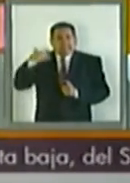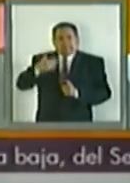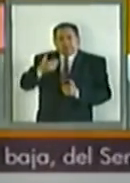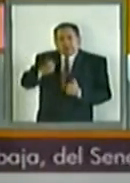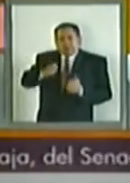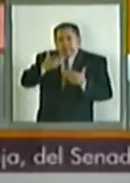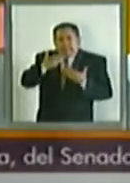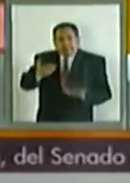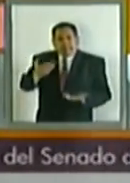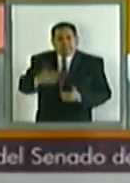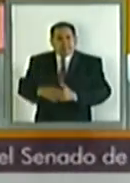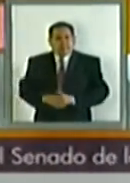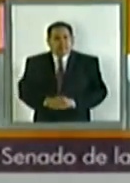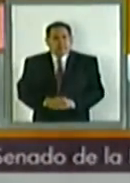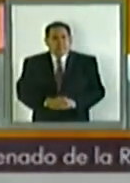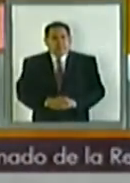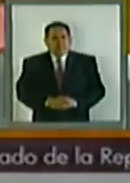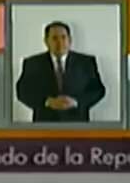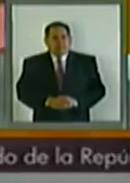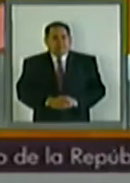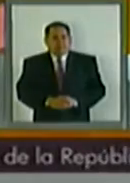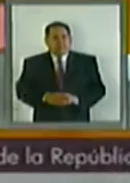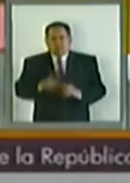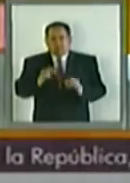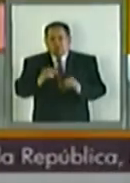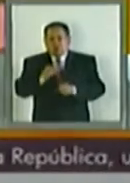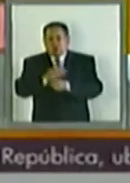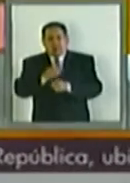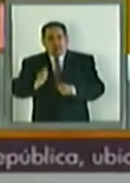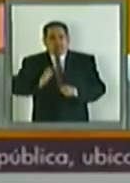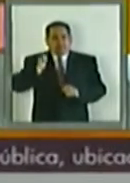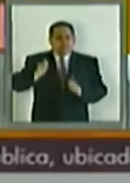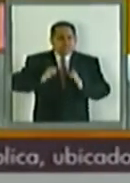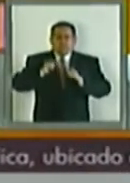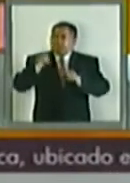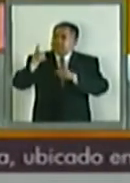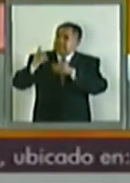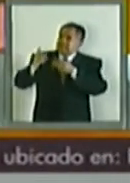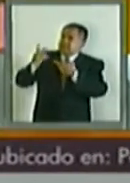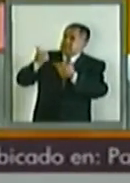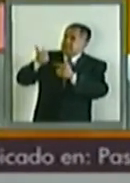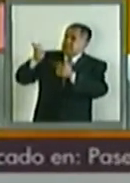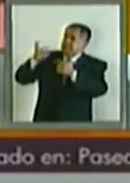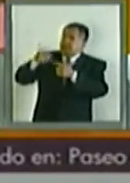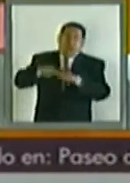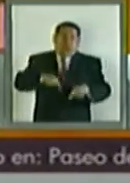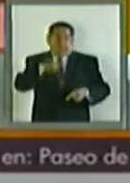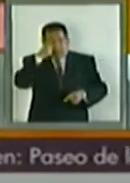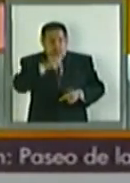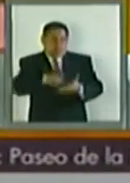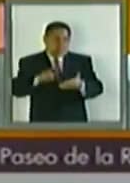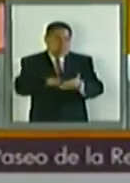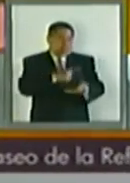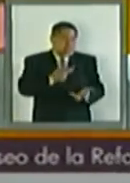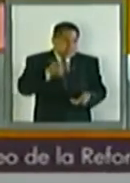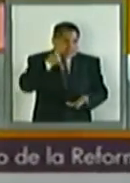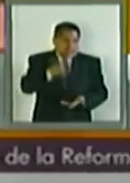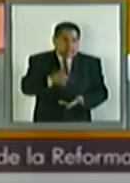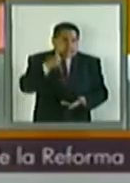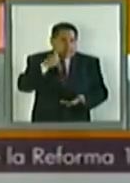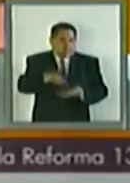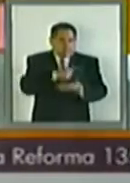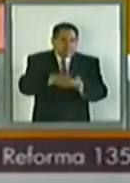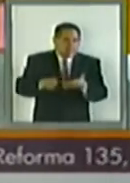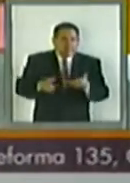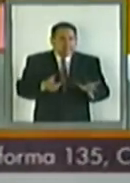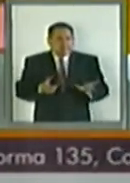bien. No es correcto aprovechar el comportamiento de los mercados para descalificar políticas públicas y los